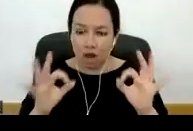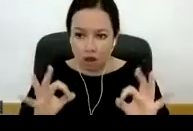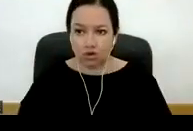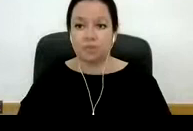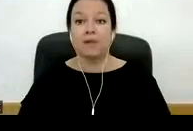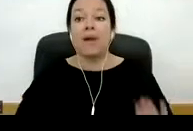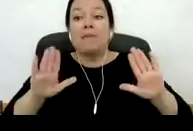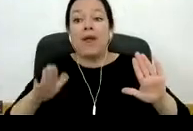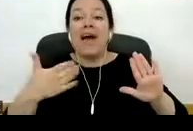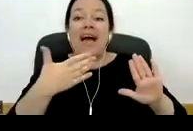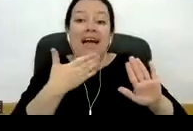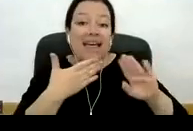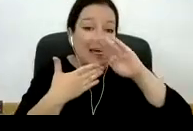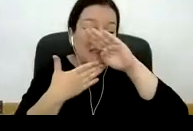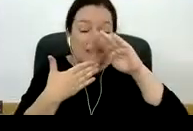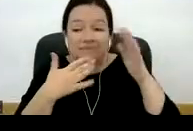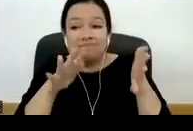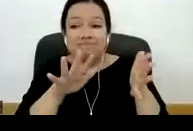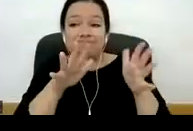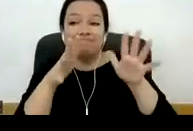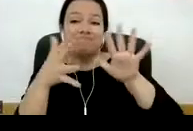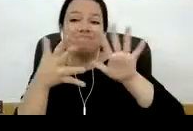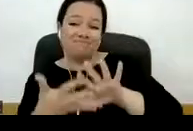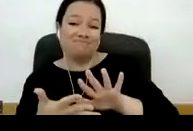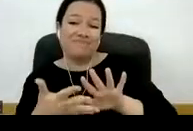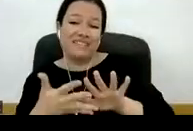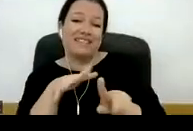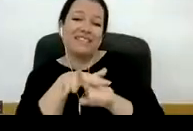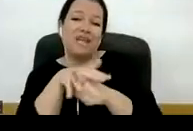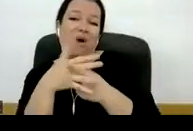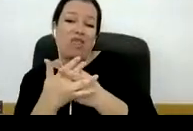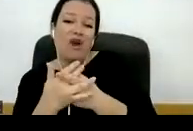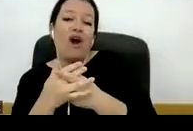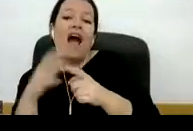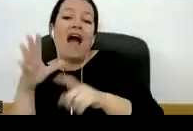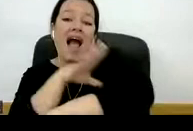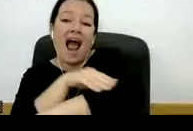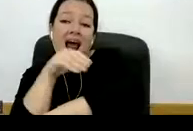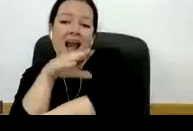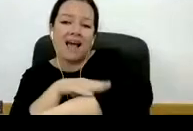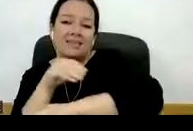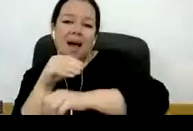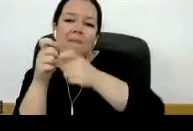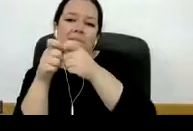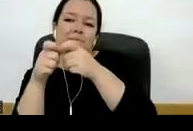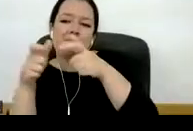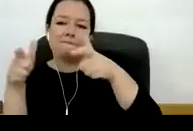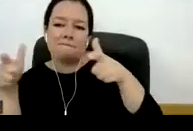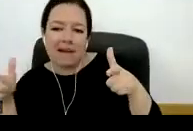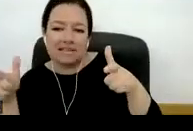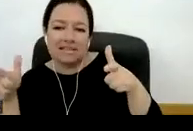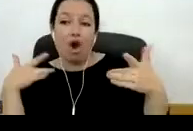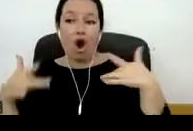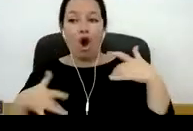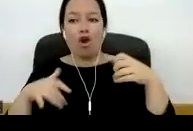la edad va hacia esta situación, hacia un aumento de la grasa a nivel alrededor de los órganos.